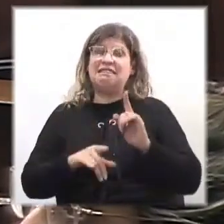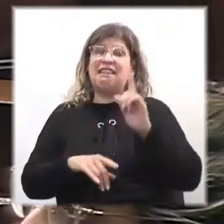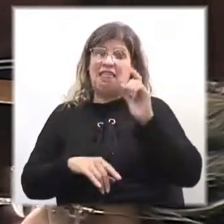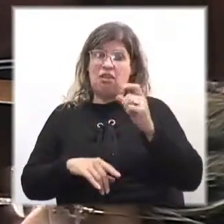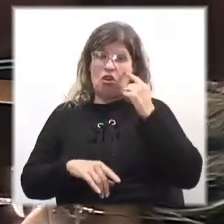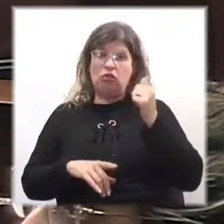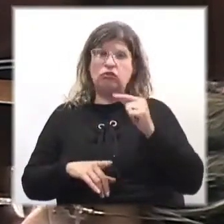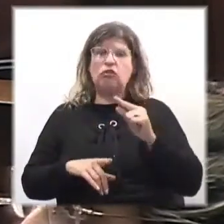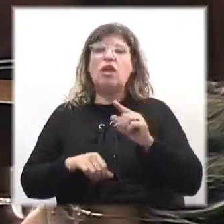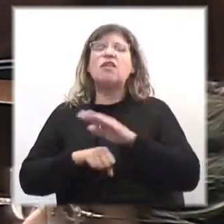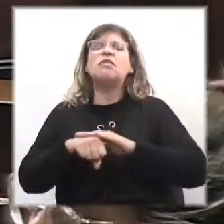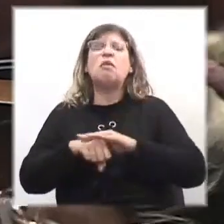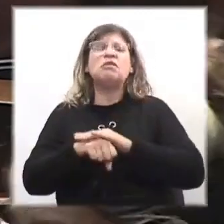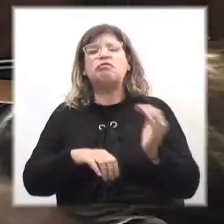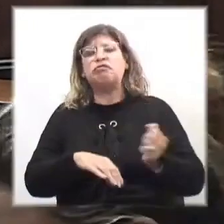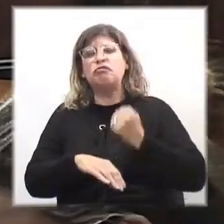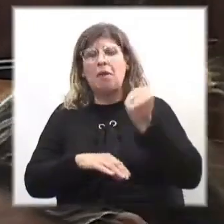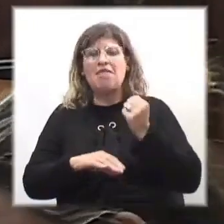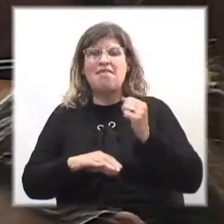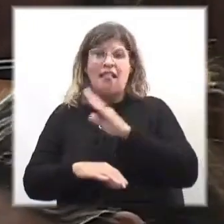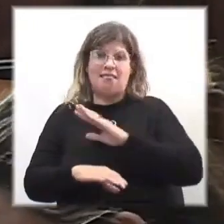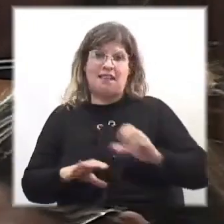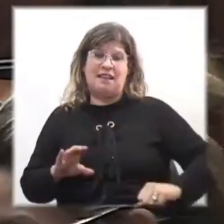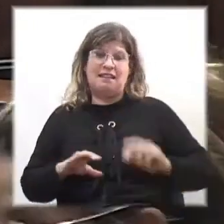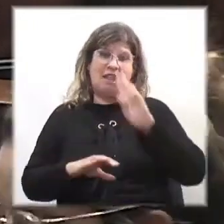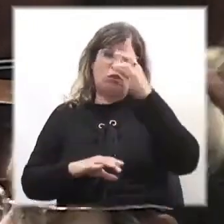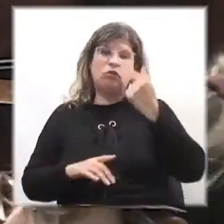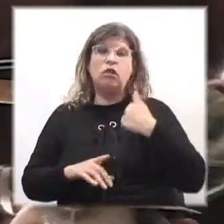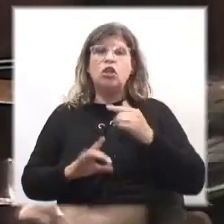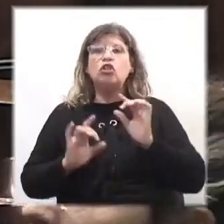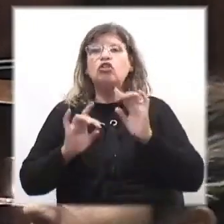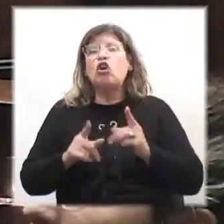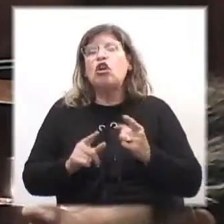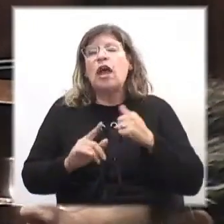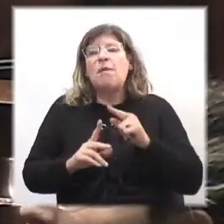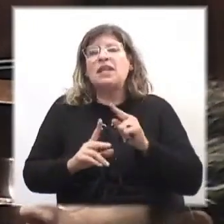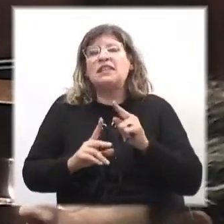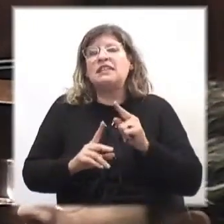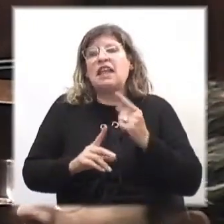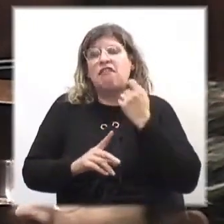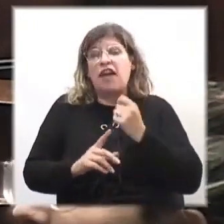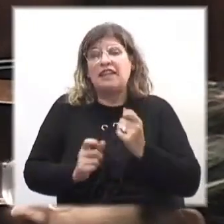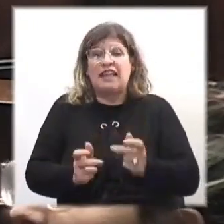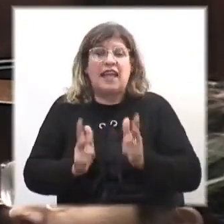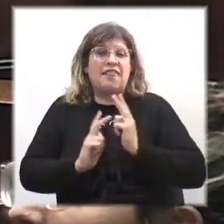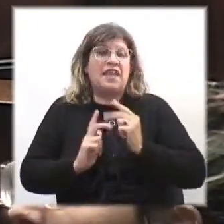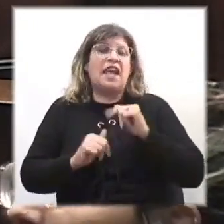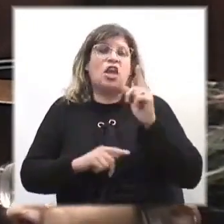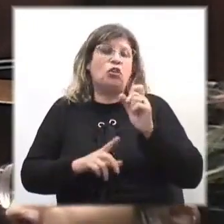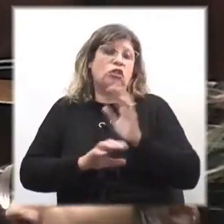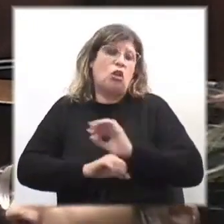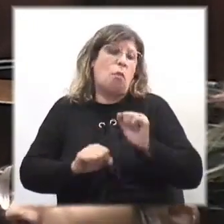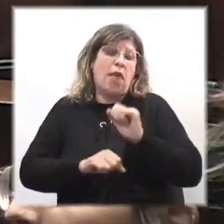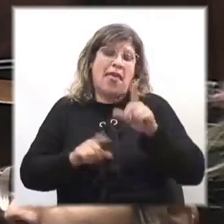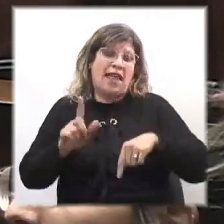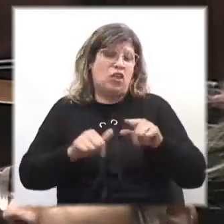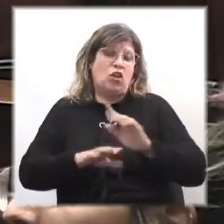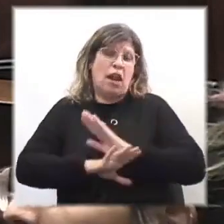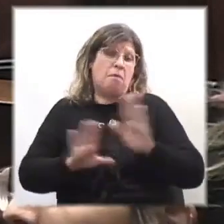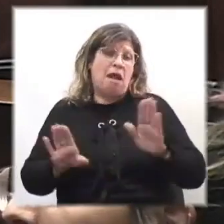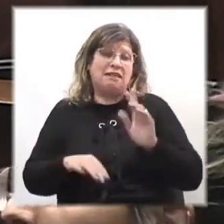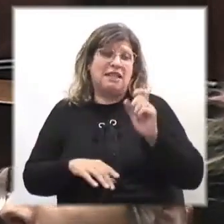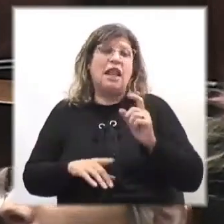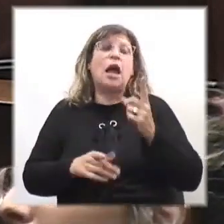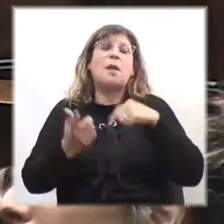del Estado uruguayo Solo falta que nos digan que ose ya no puede gestionar más el agua que